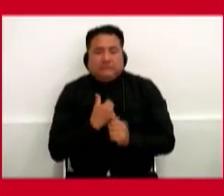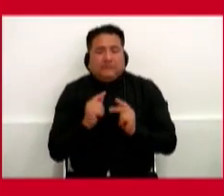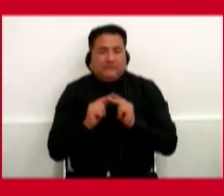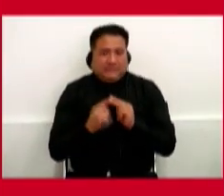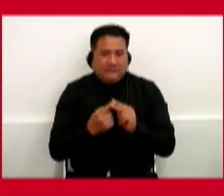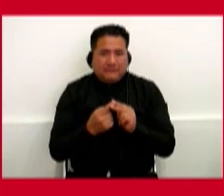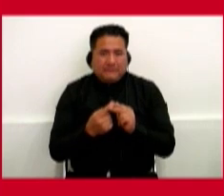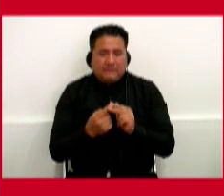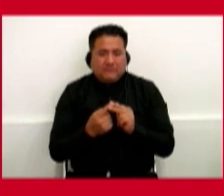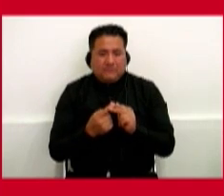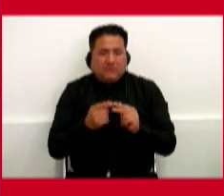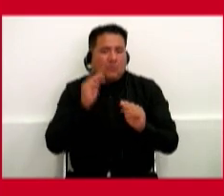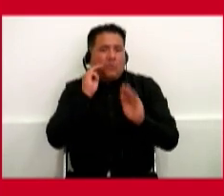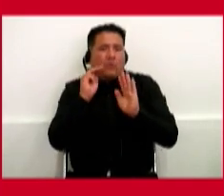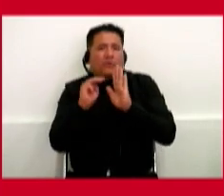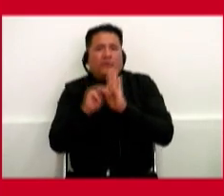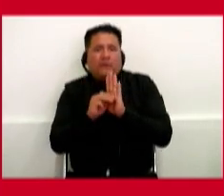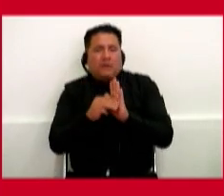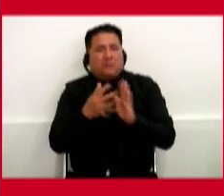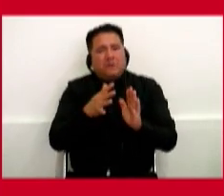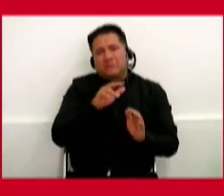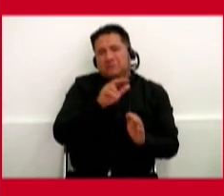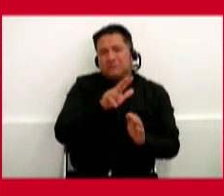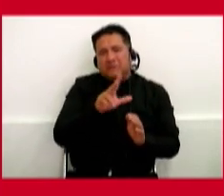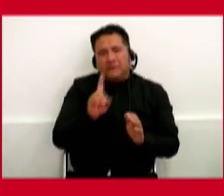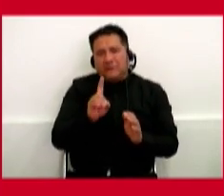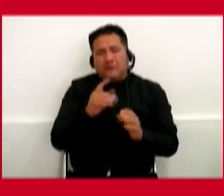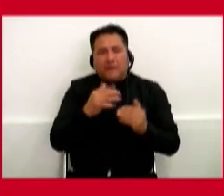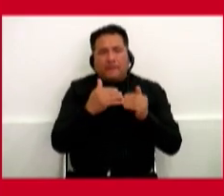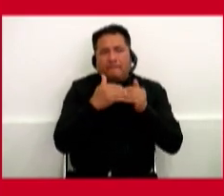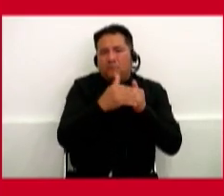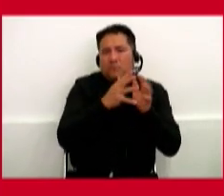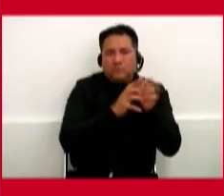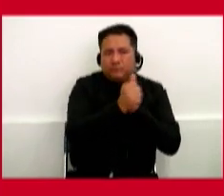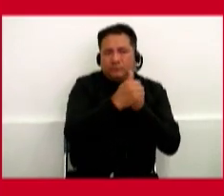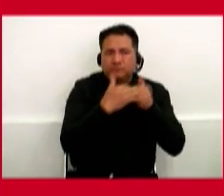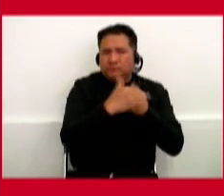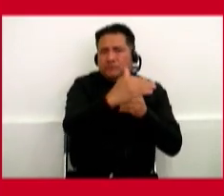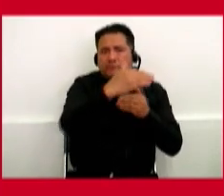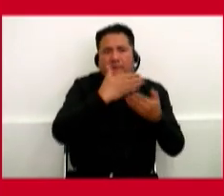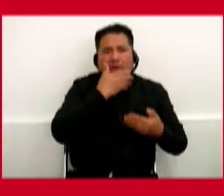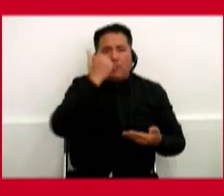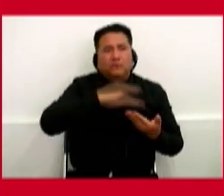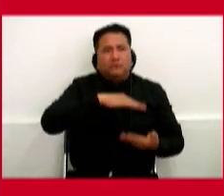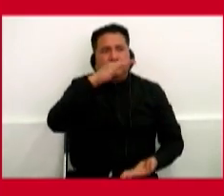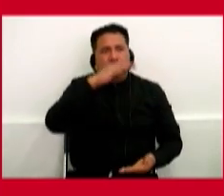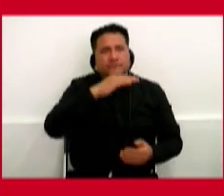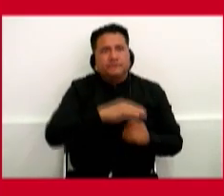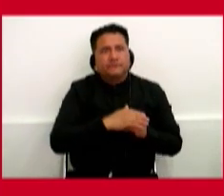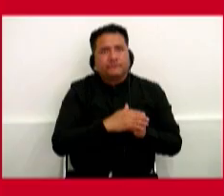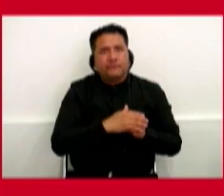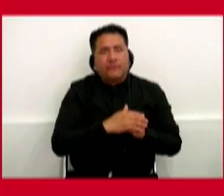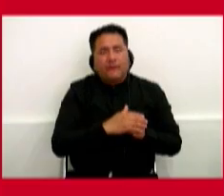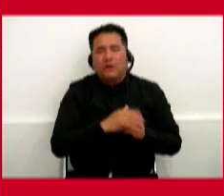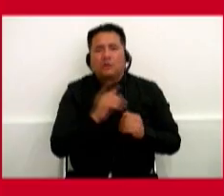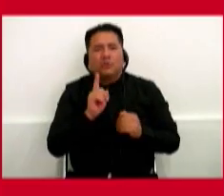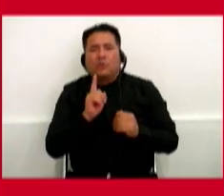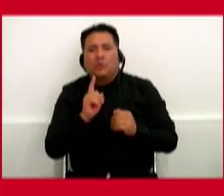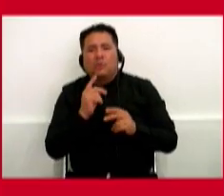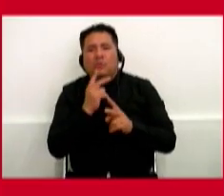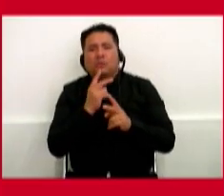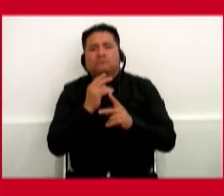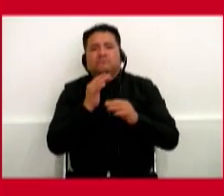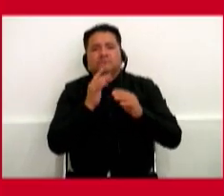un modelo 3D que ciertamente es avanzado, es mejor no ir con los ojos cerrados, ¿no? Es mejor